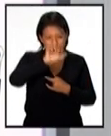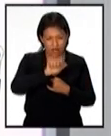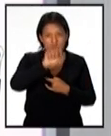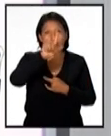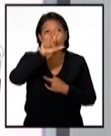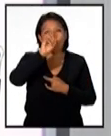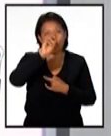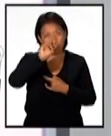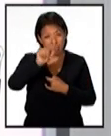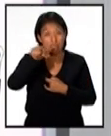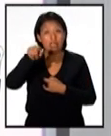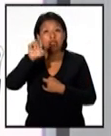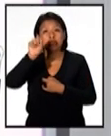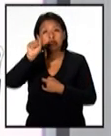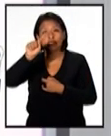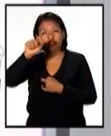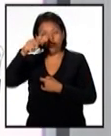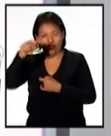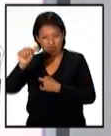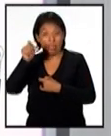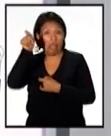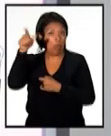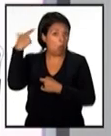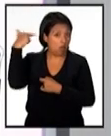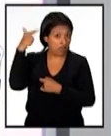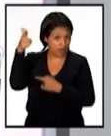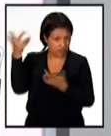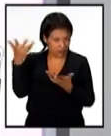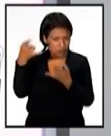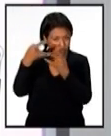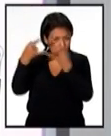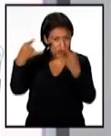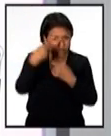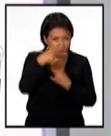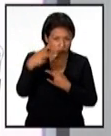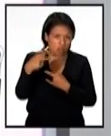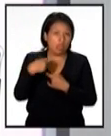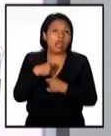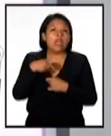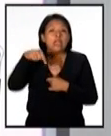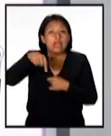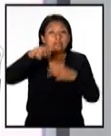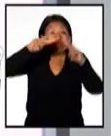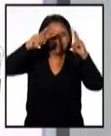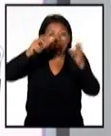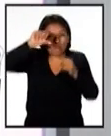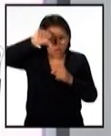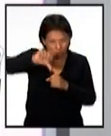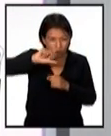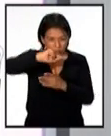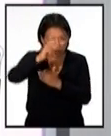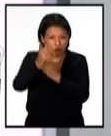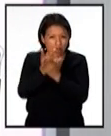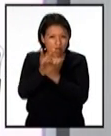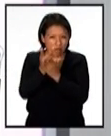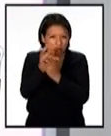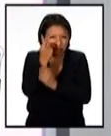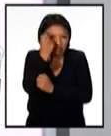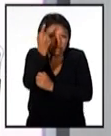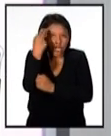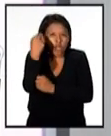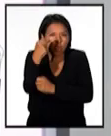González, testimonios que realizamos allá en Guadalajara. De verdad, inventamos el nombre o creamos el nombre de este programa a partir de